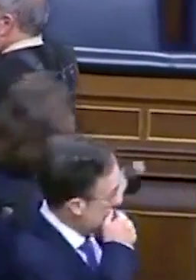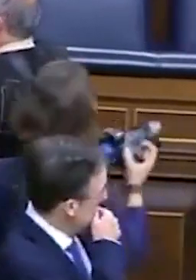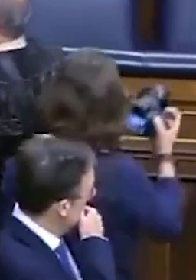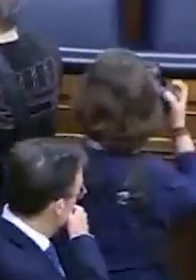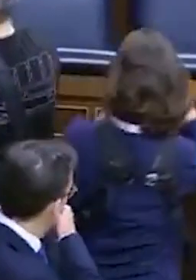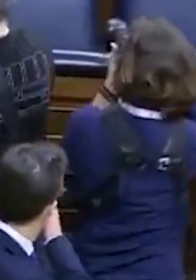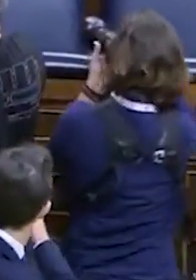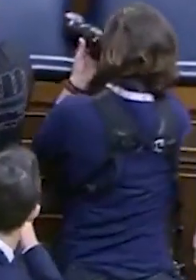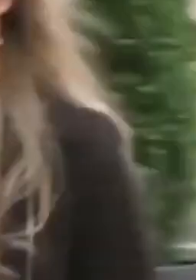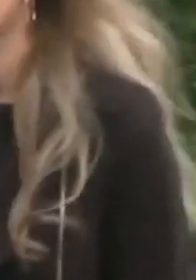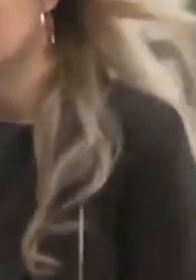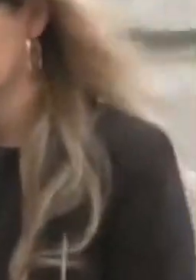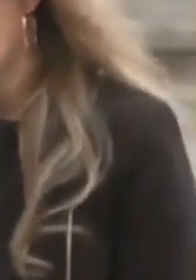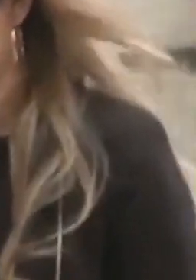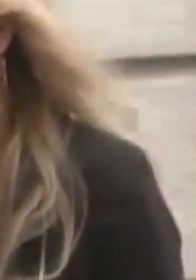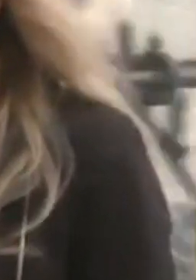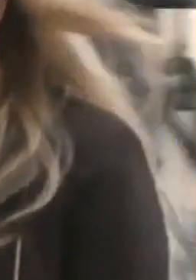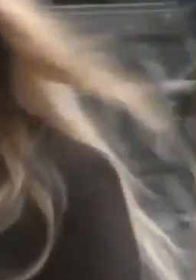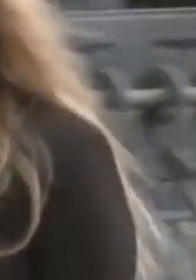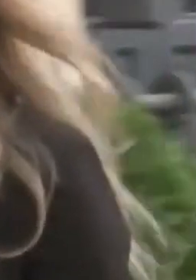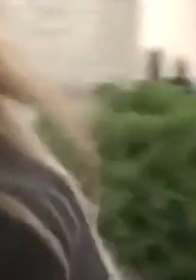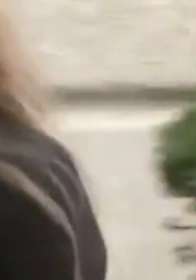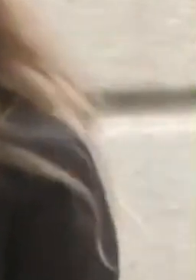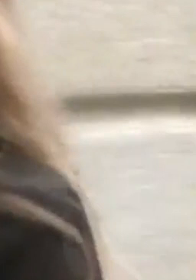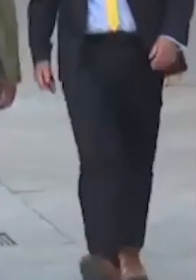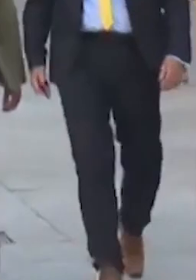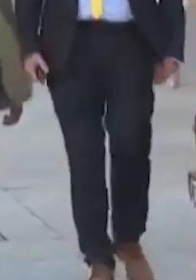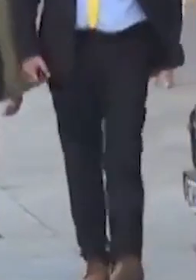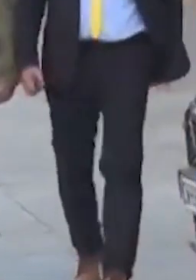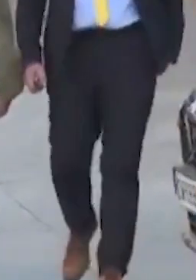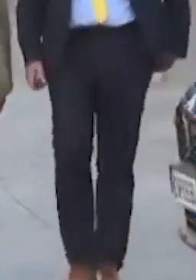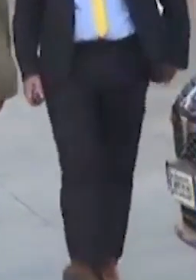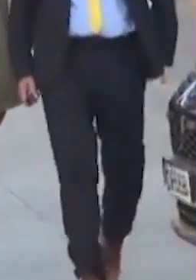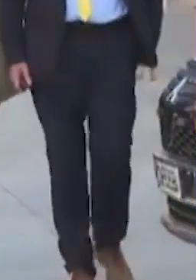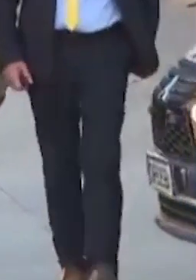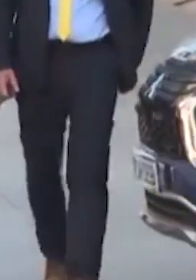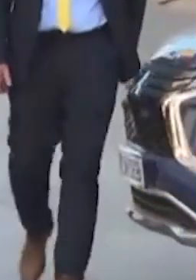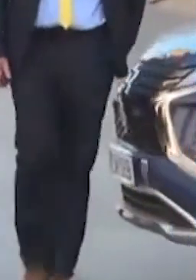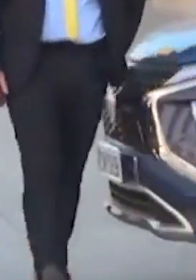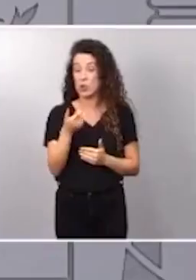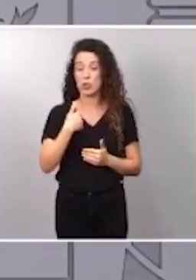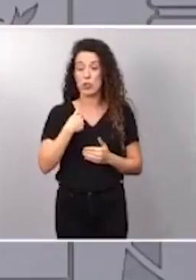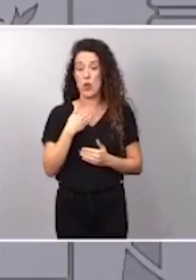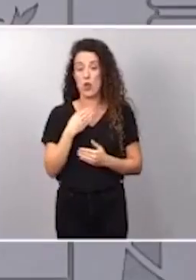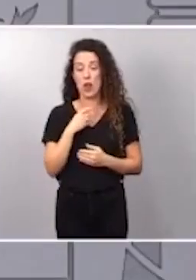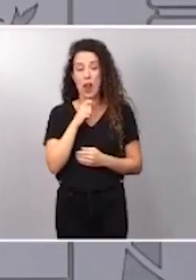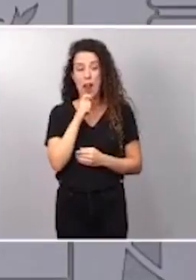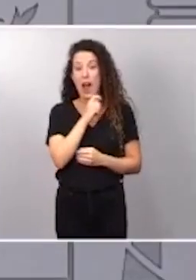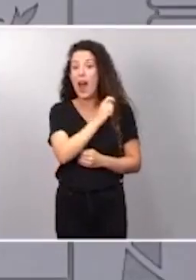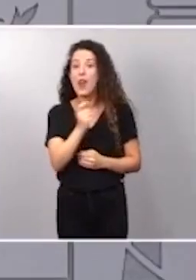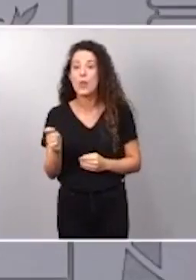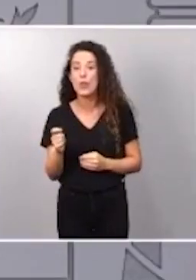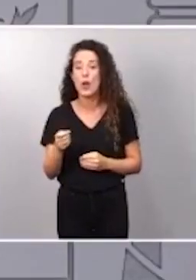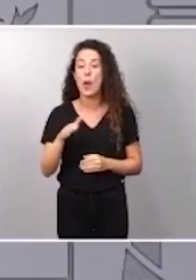del PNV e incluso de Sumar. Cada voto contará y por ello Pedro Sánchez no puede desperdiciar ni siquiera el voto de